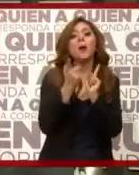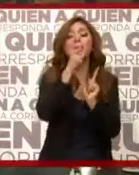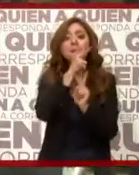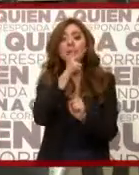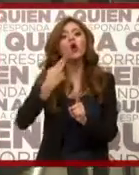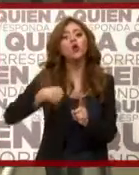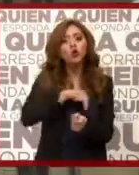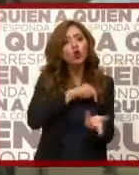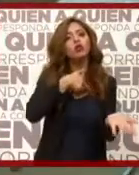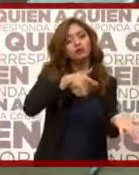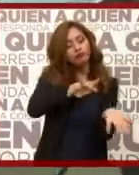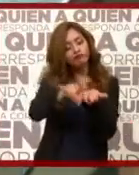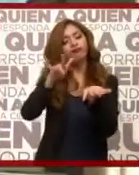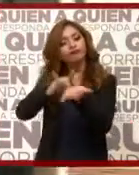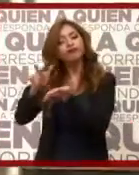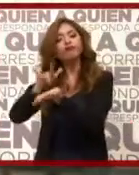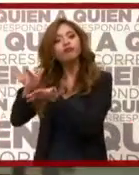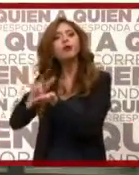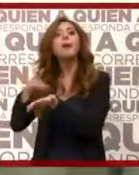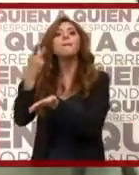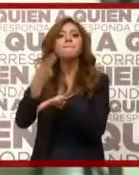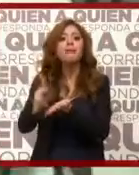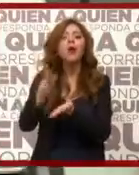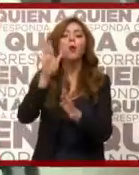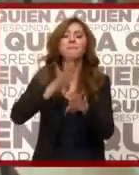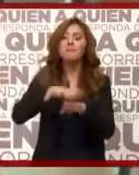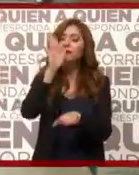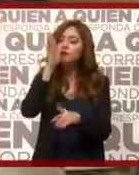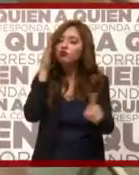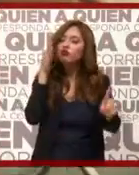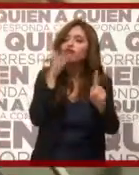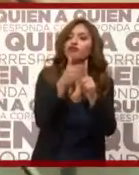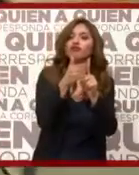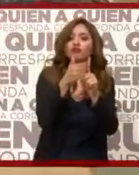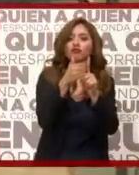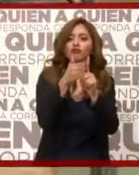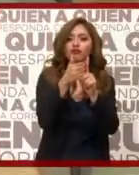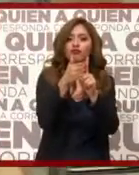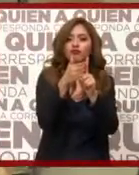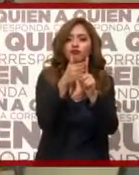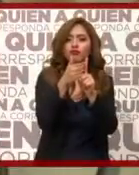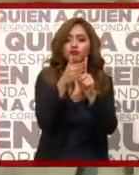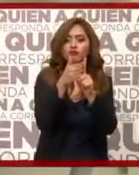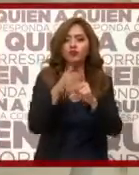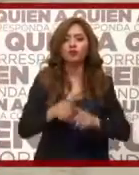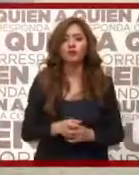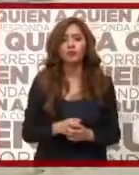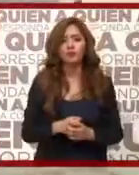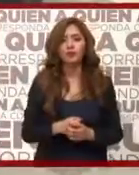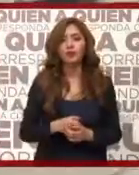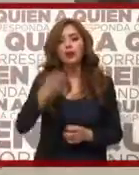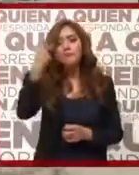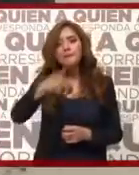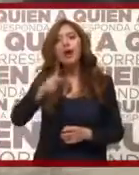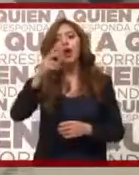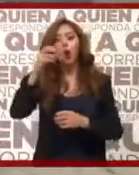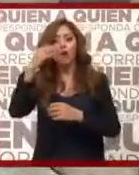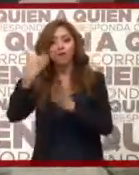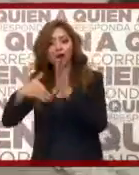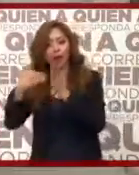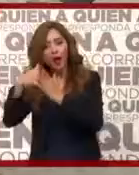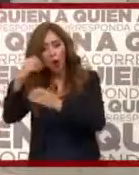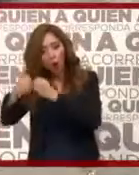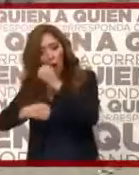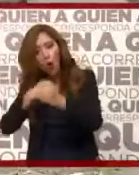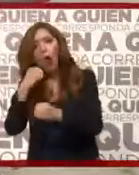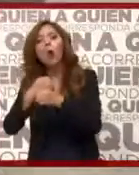apoyando, recalcando en el sentido de que UCEBEC realiza obras menores. Esto